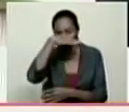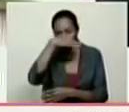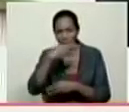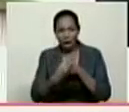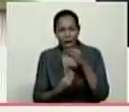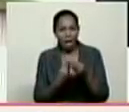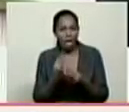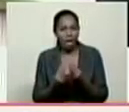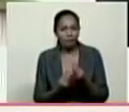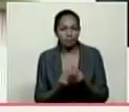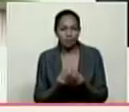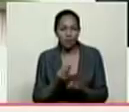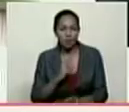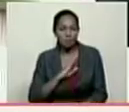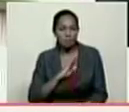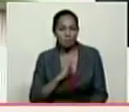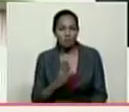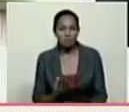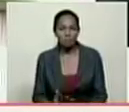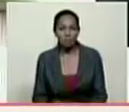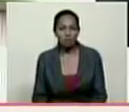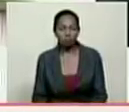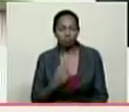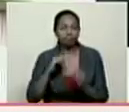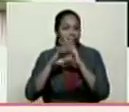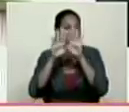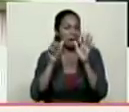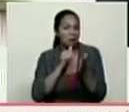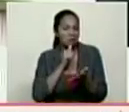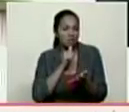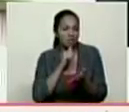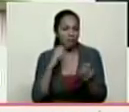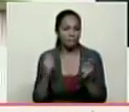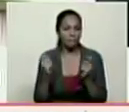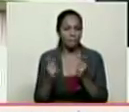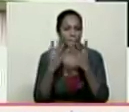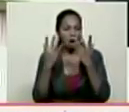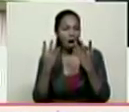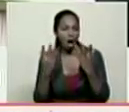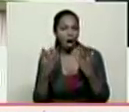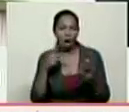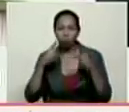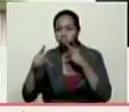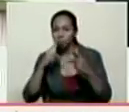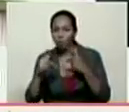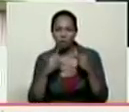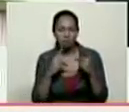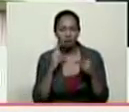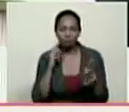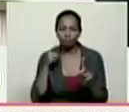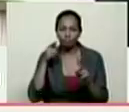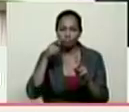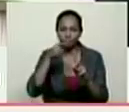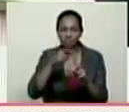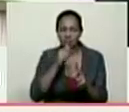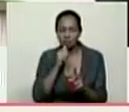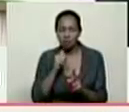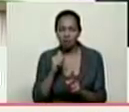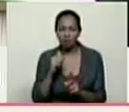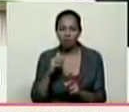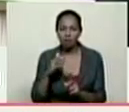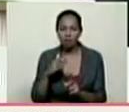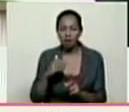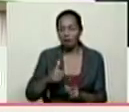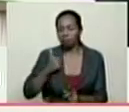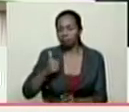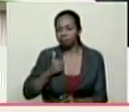perpetrados por, ya queda bastante claro, la motivación política que siguieron aquellos que se atrevieron